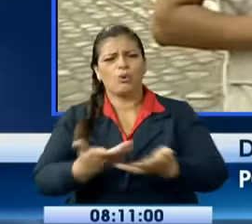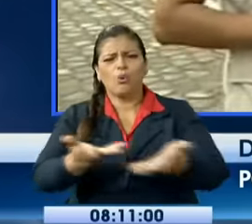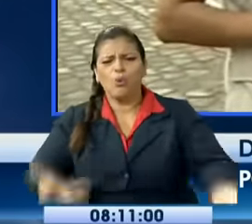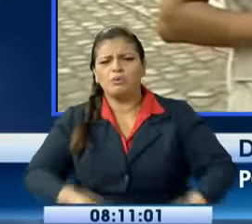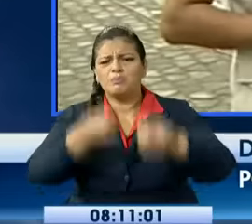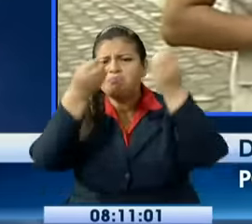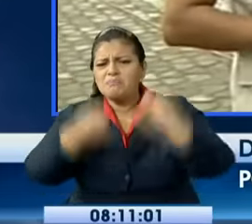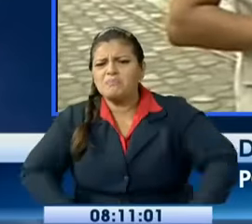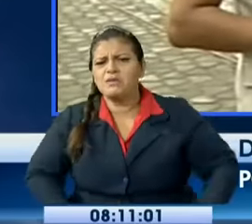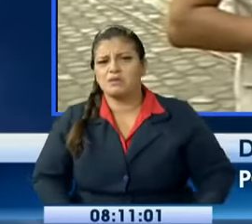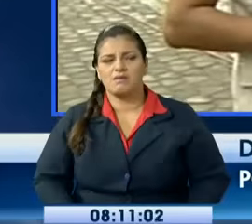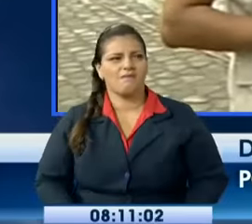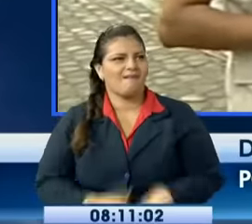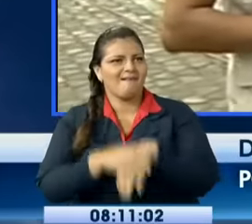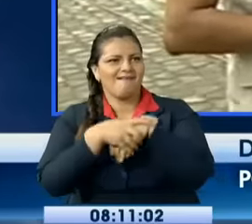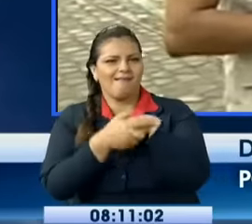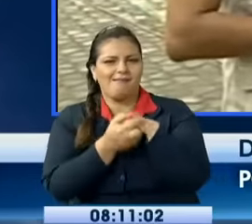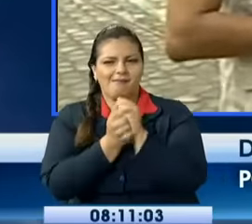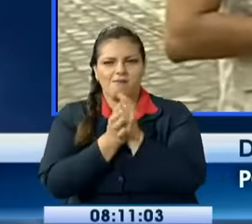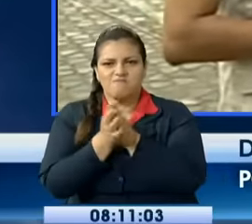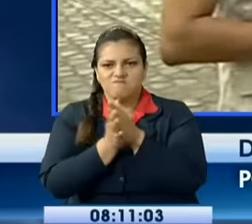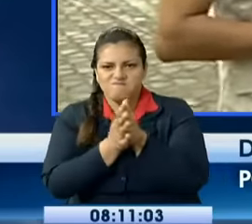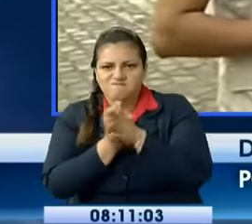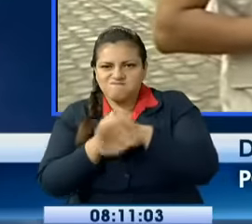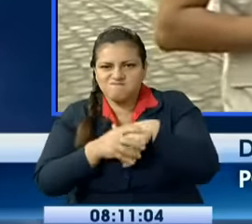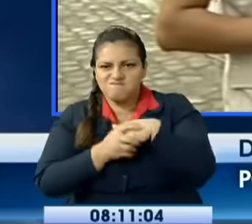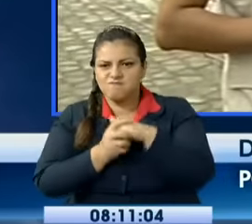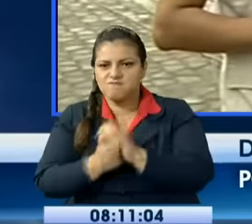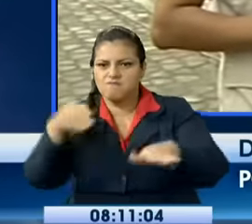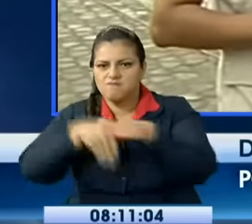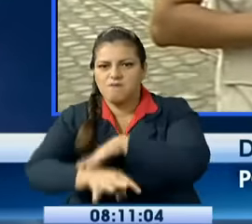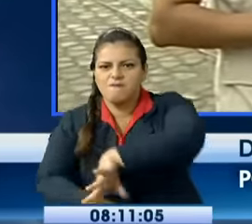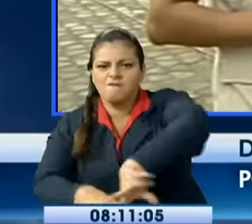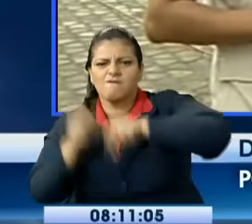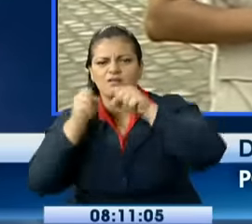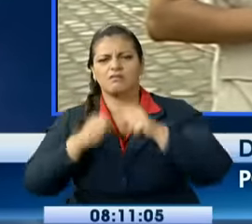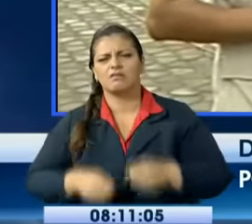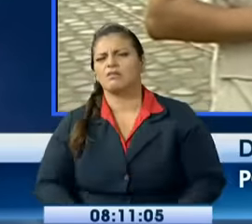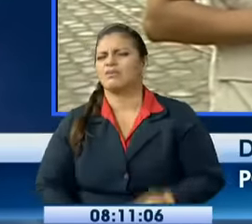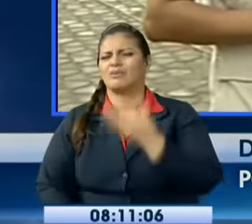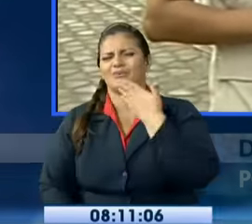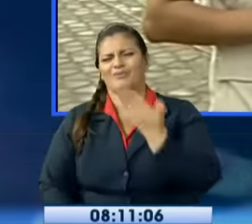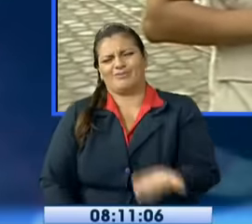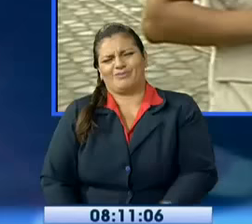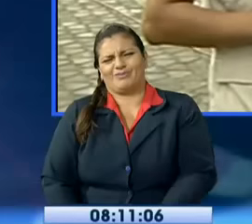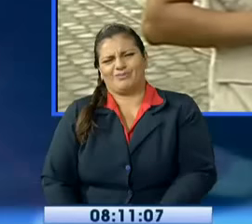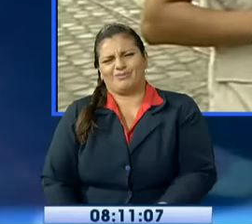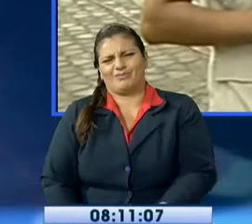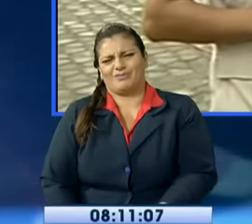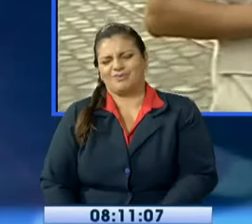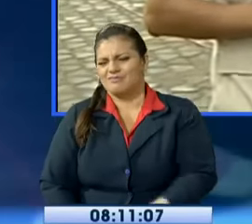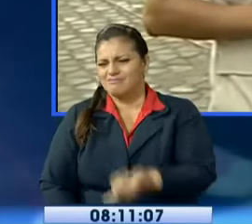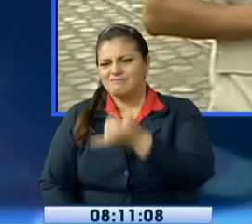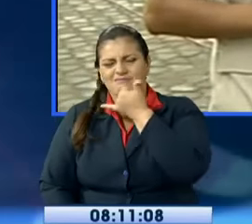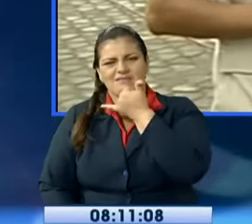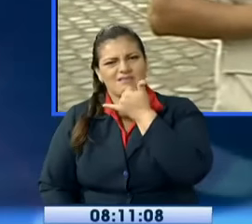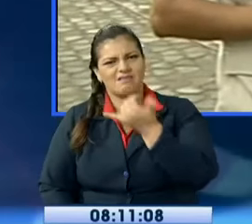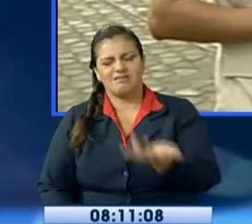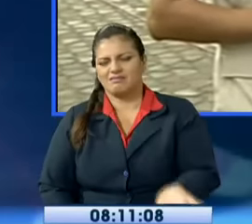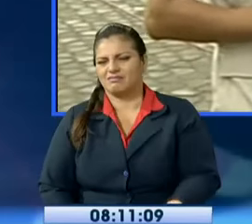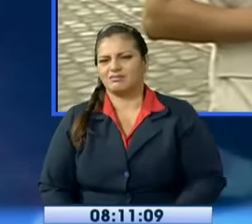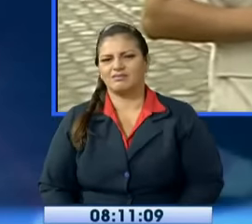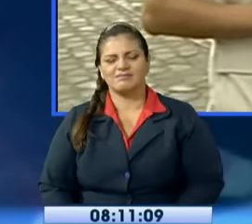todos, vayan a apropiarse de lo poco o nada que les queda después de esta desgracia? No hay justificación. Parece imposible de creer que no,